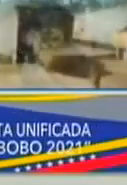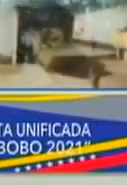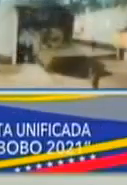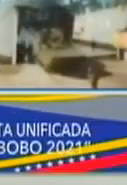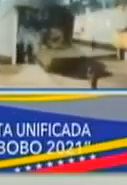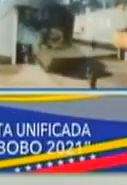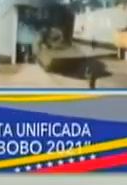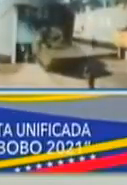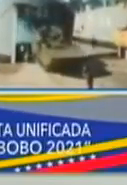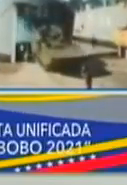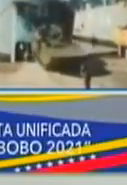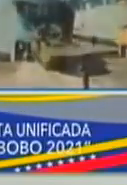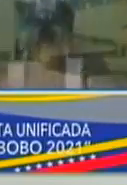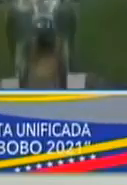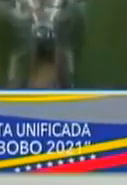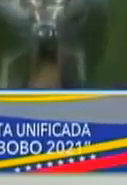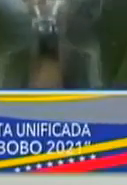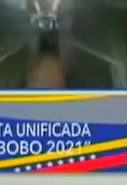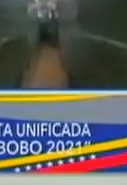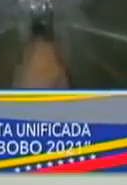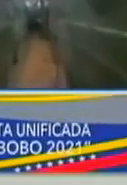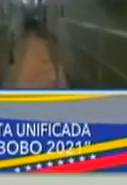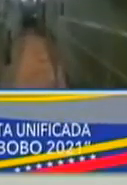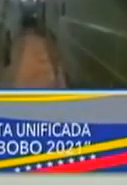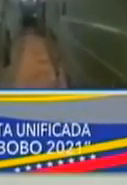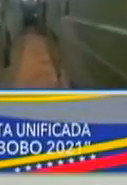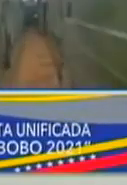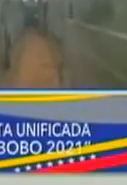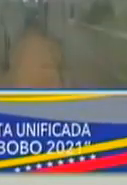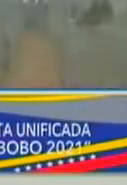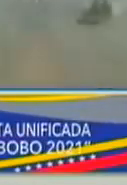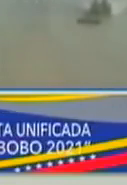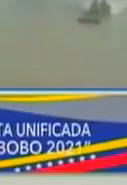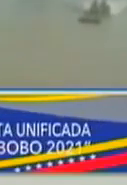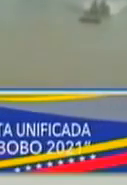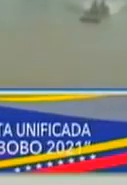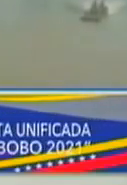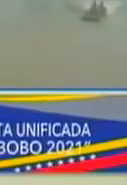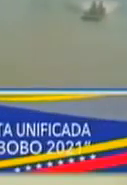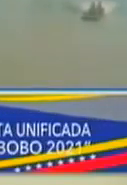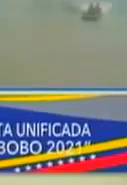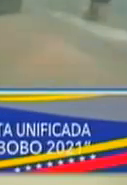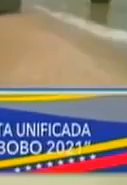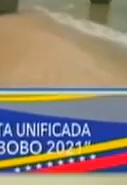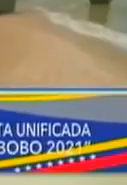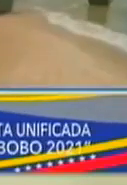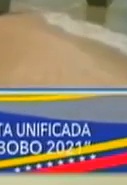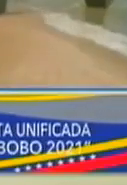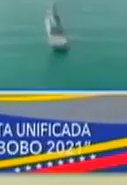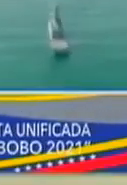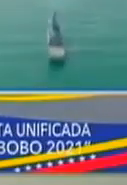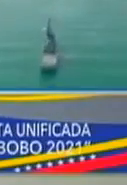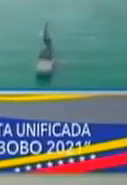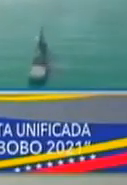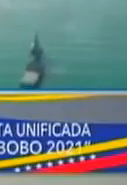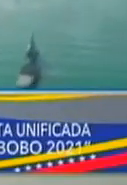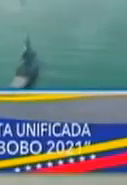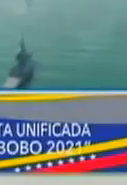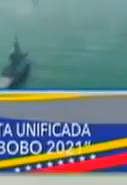disciplina, el apresto operacional, si estamos pilas o no estamos pilas. Y eso es así, general